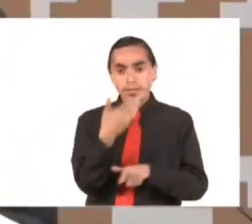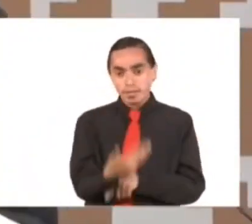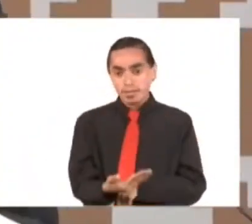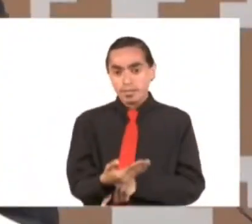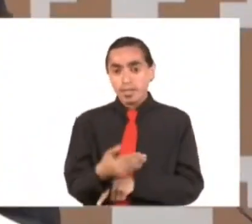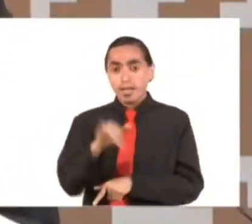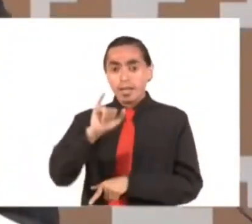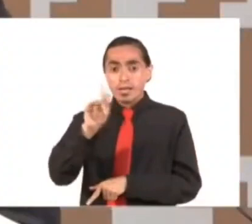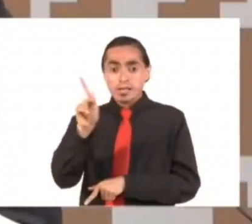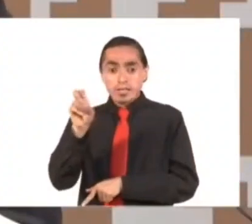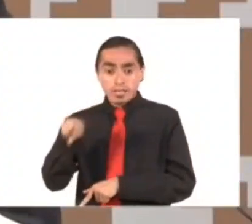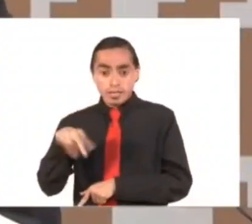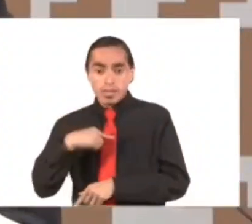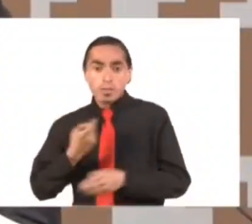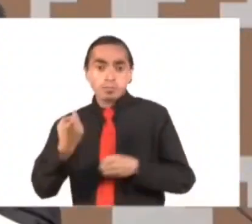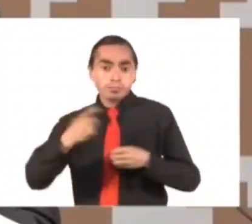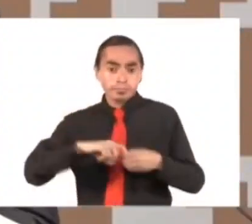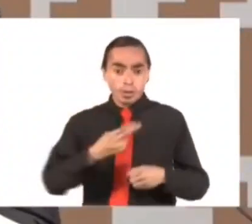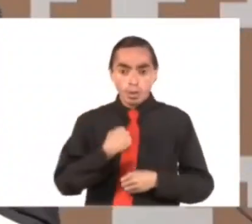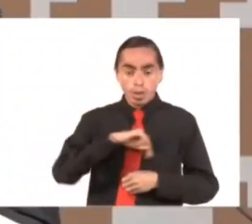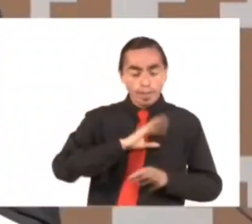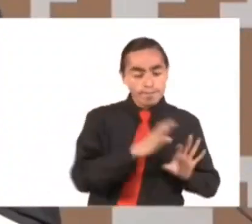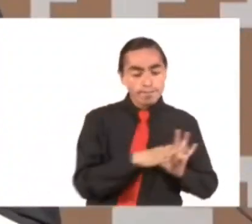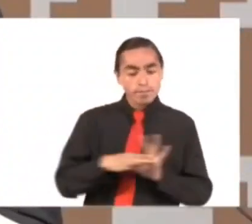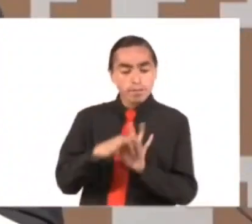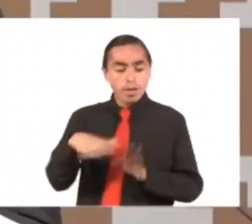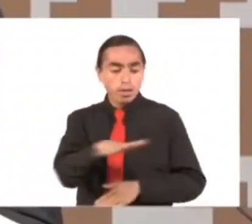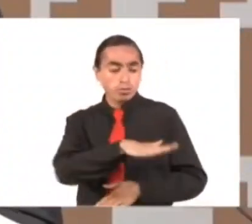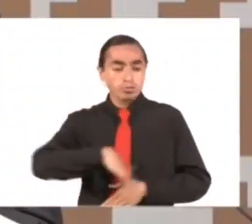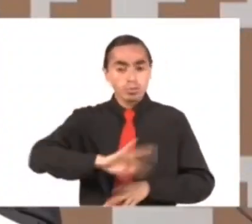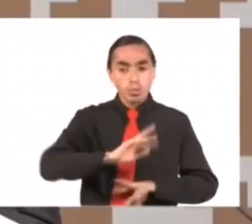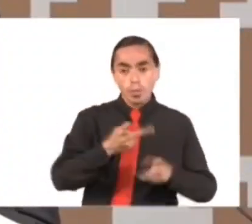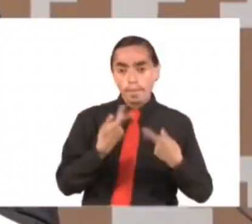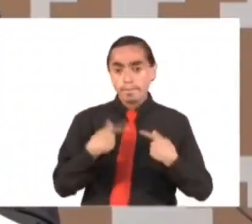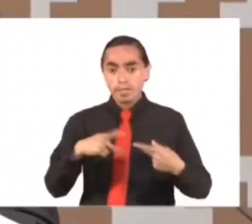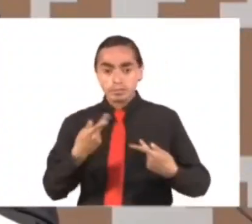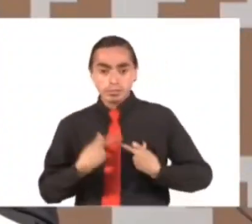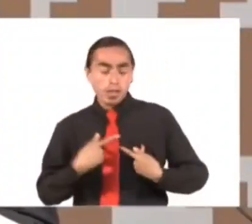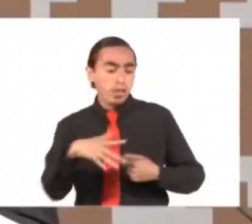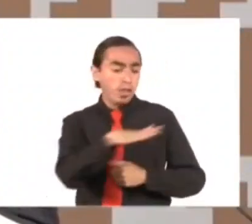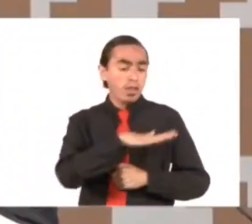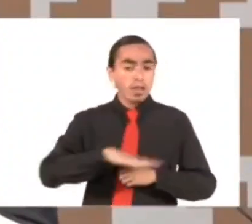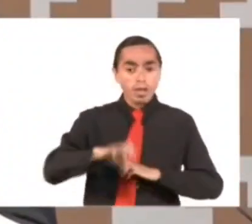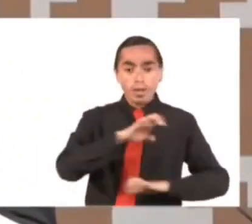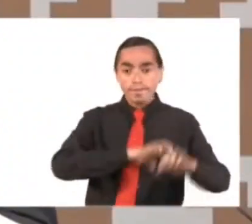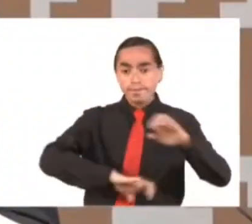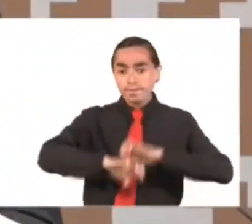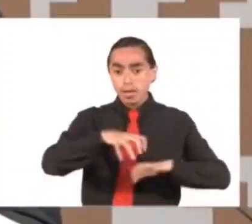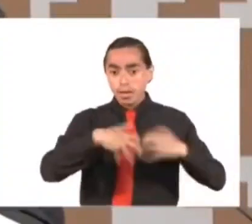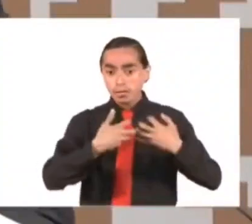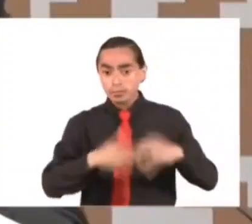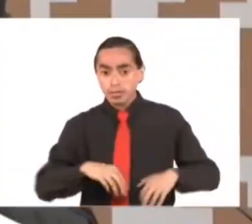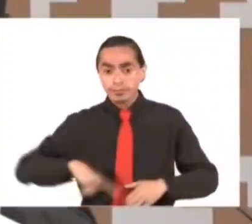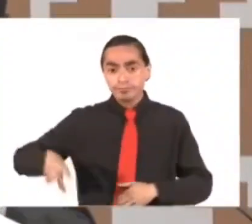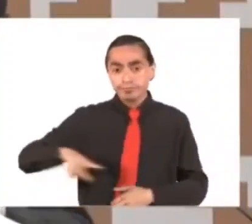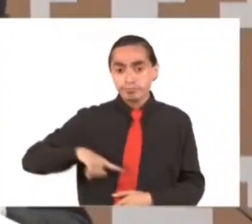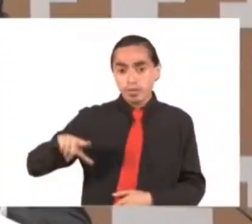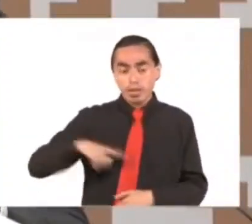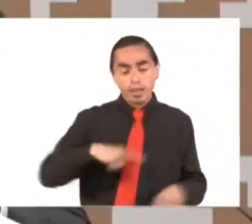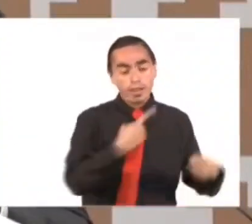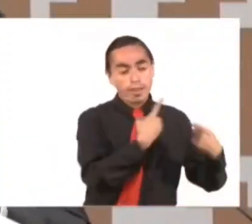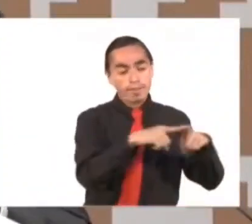muy importante vincularnos con toda la sociedad mexicana, con el sector empresarial, con el gobierno, en todas